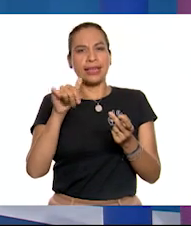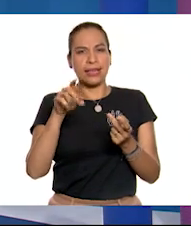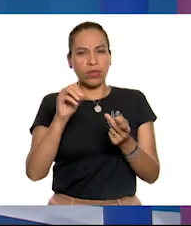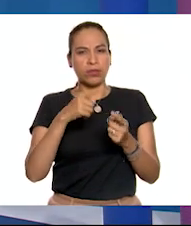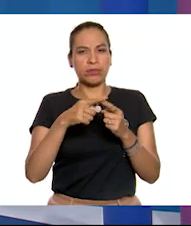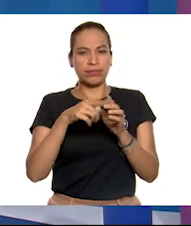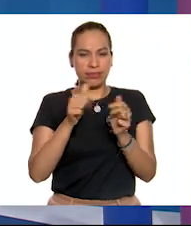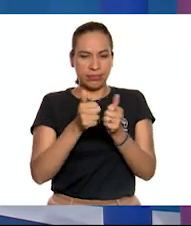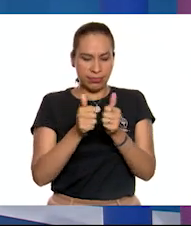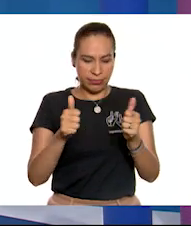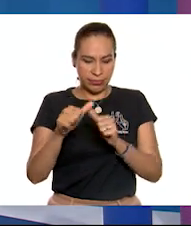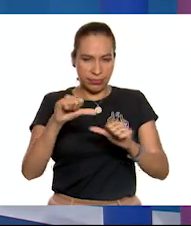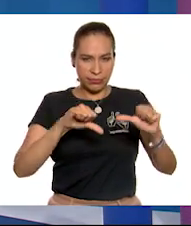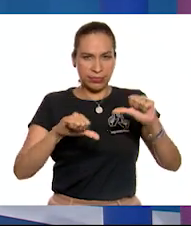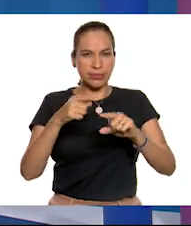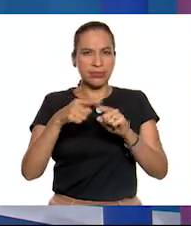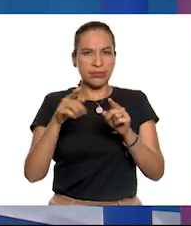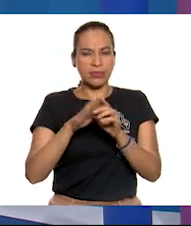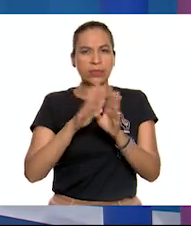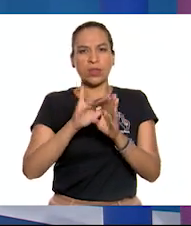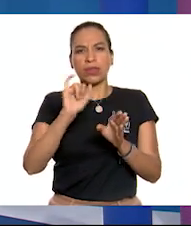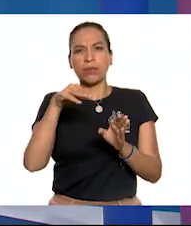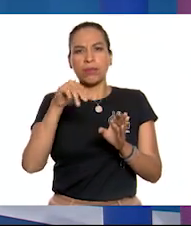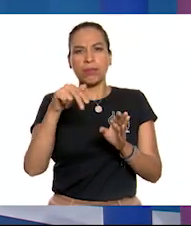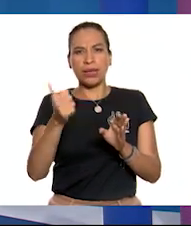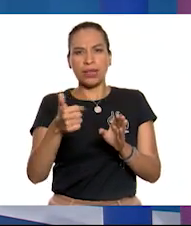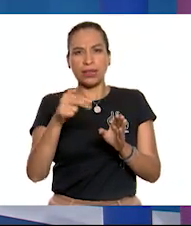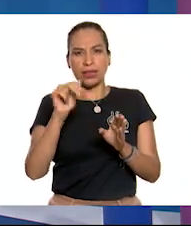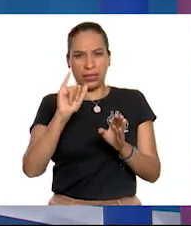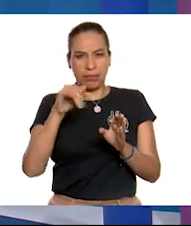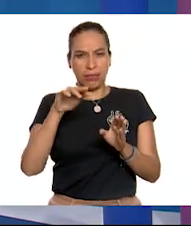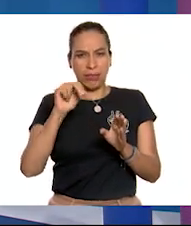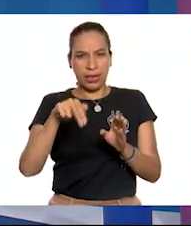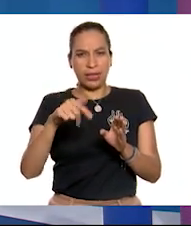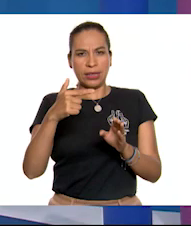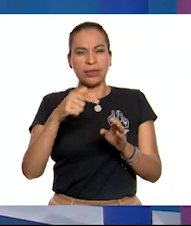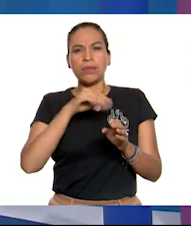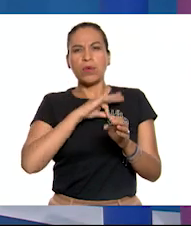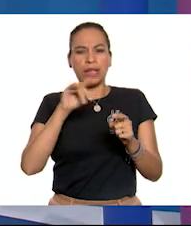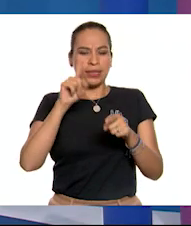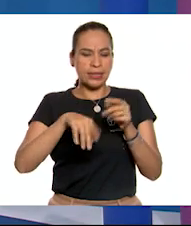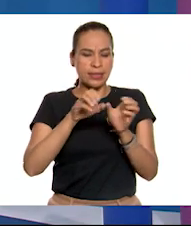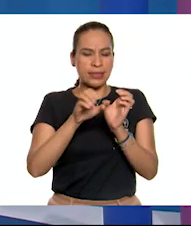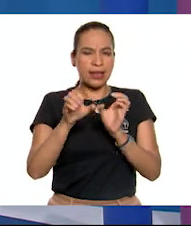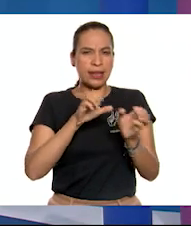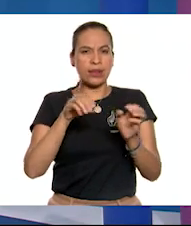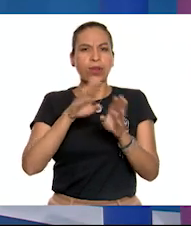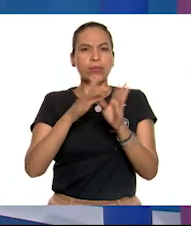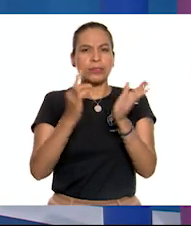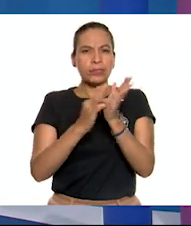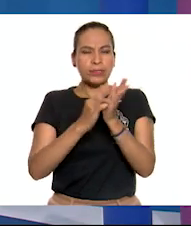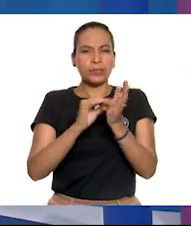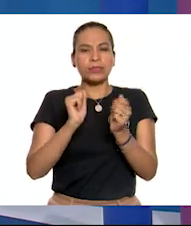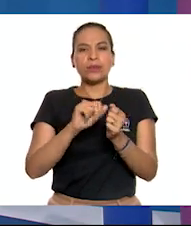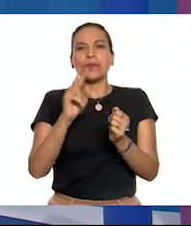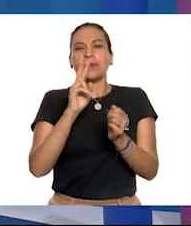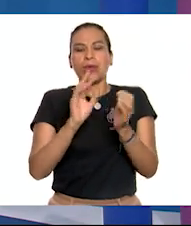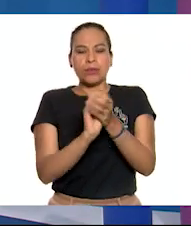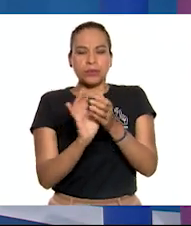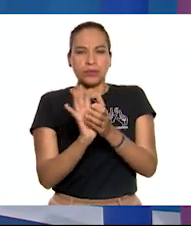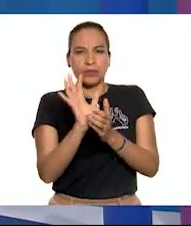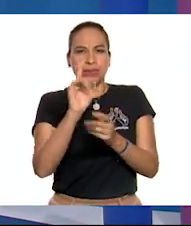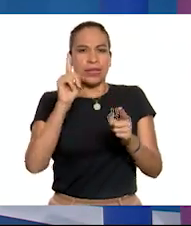través de la separación magnética con un imán puede separar los metales. Y por medio de la evaporación separar los